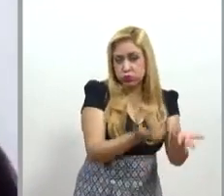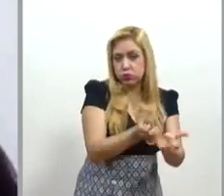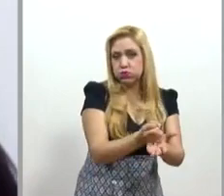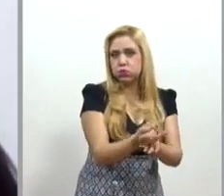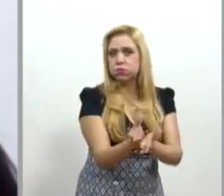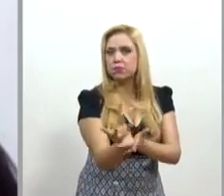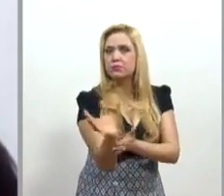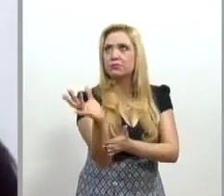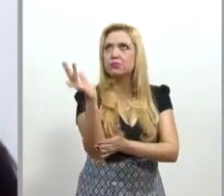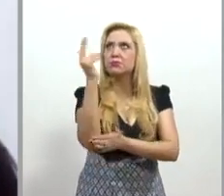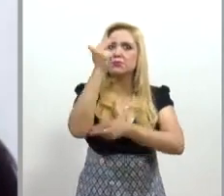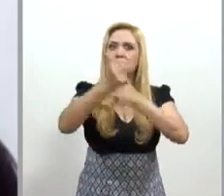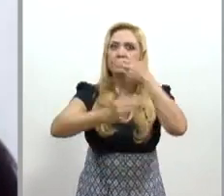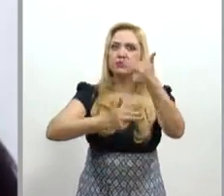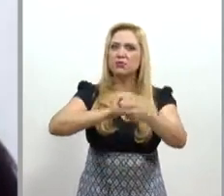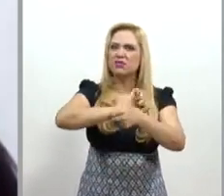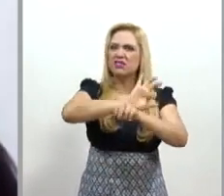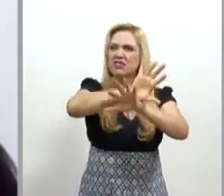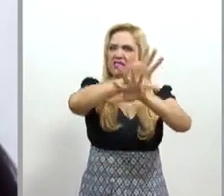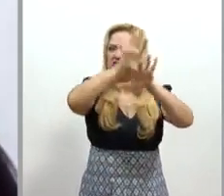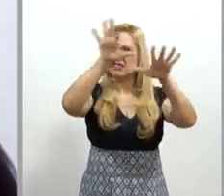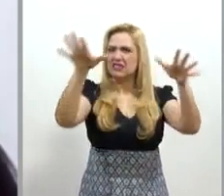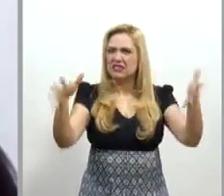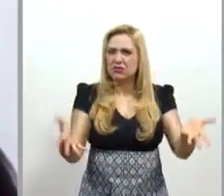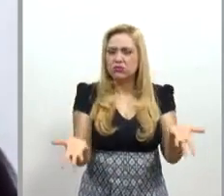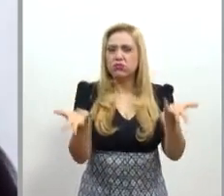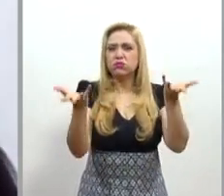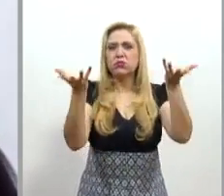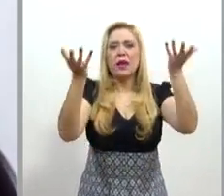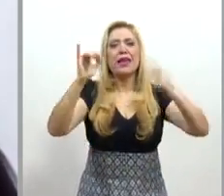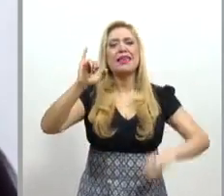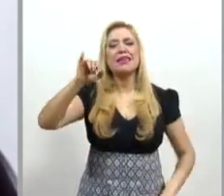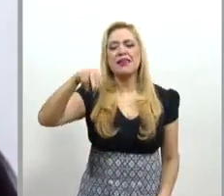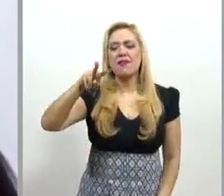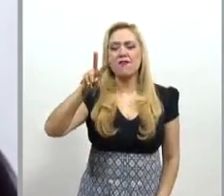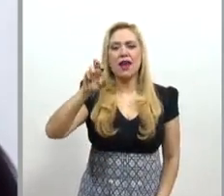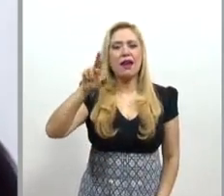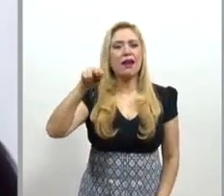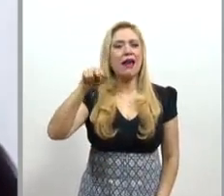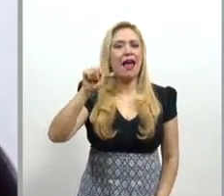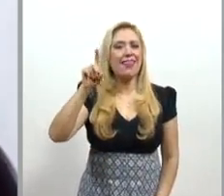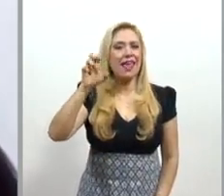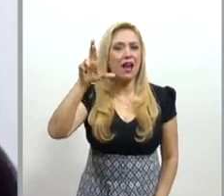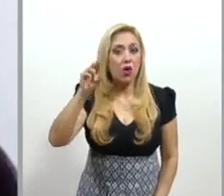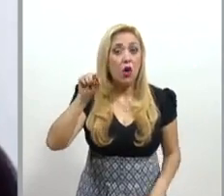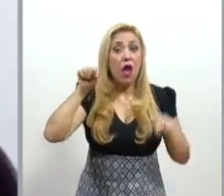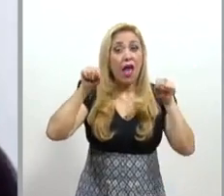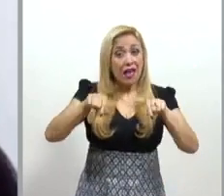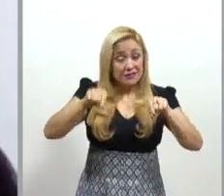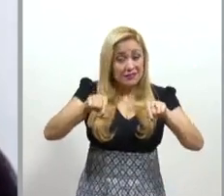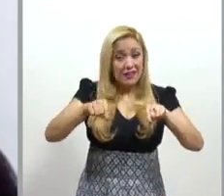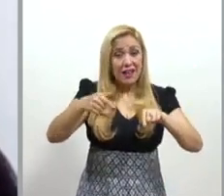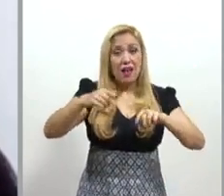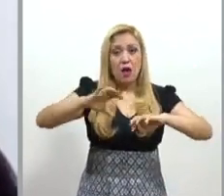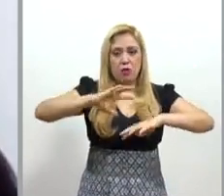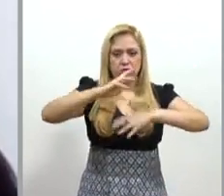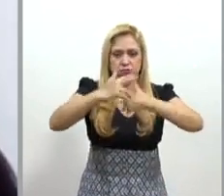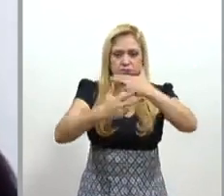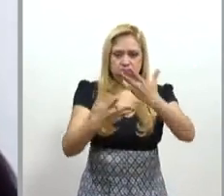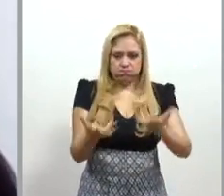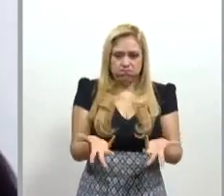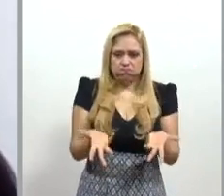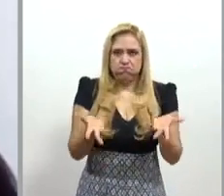unas emisiones de unos gases que se conocen como los gases de efecto invernadero. Y esos gases son